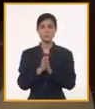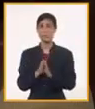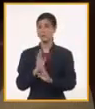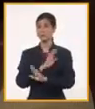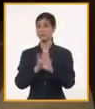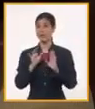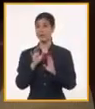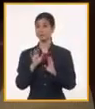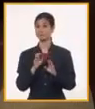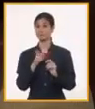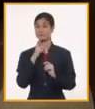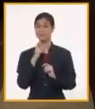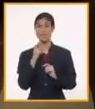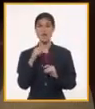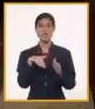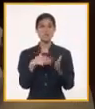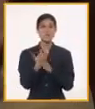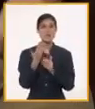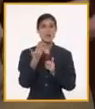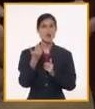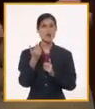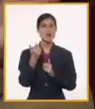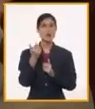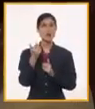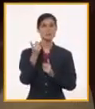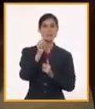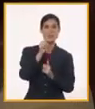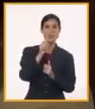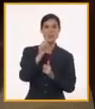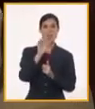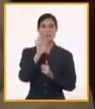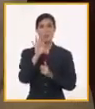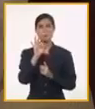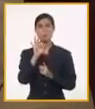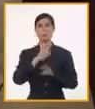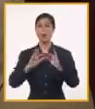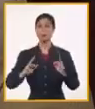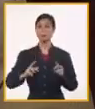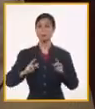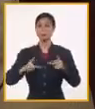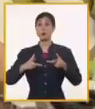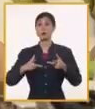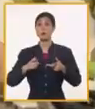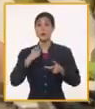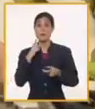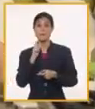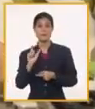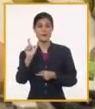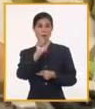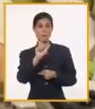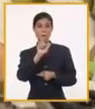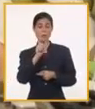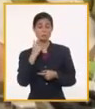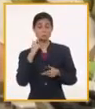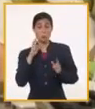los 8 o 10 días después volvió. Ya yo cuando me dijo para Camagüey,